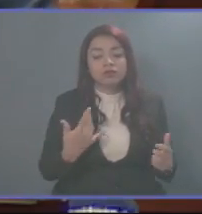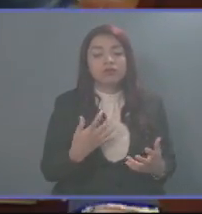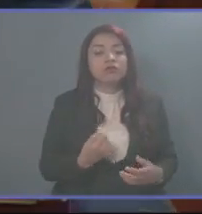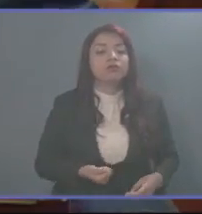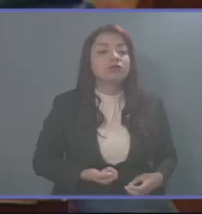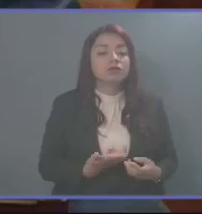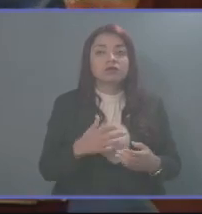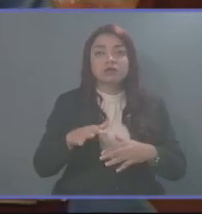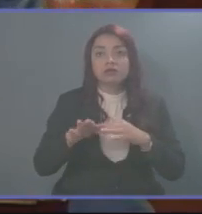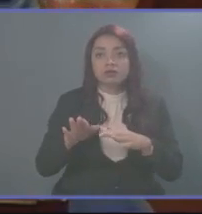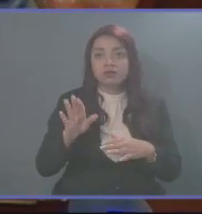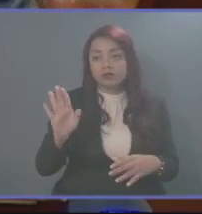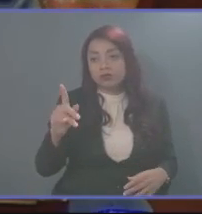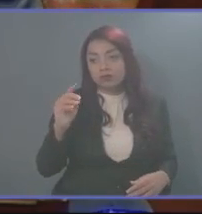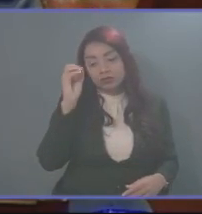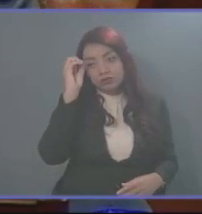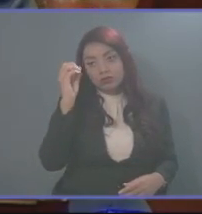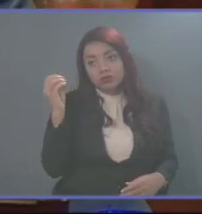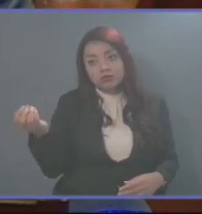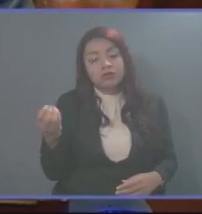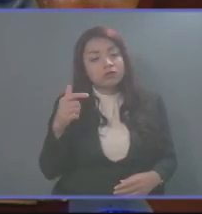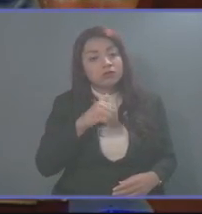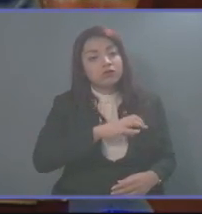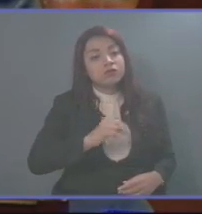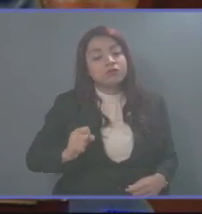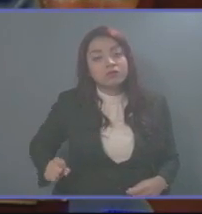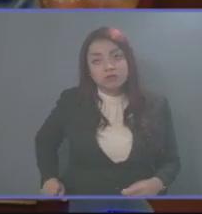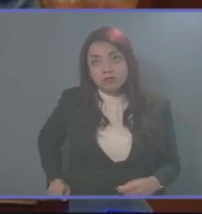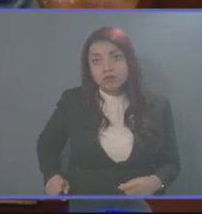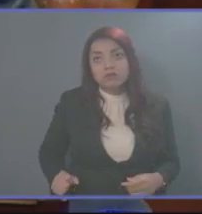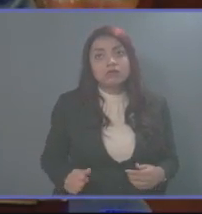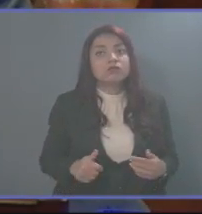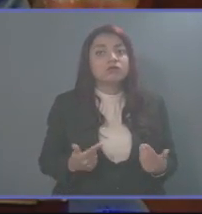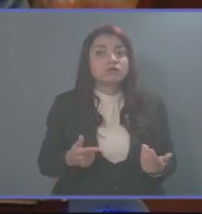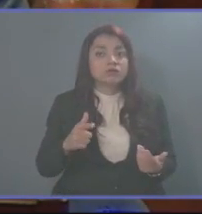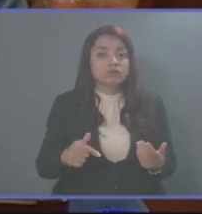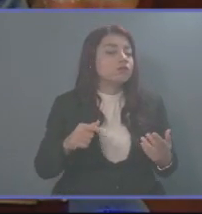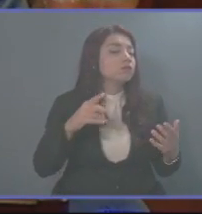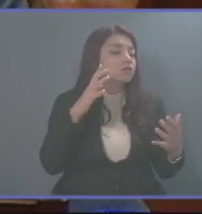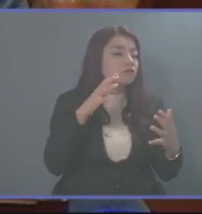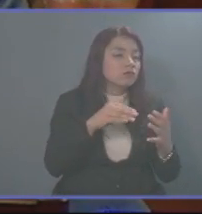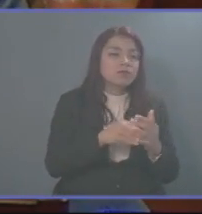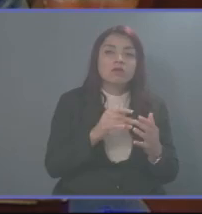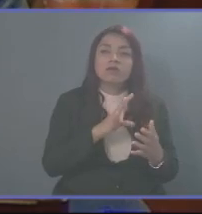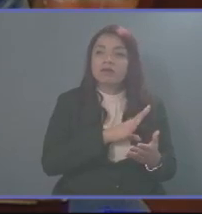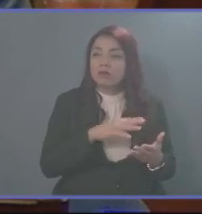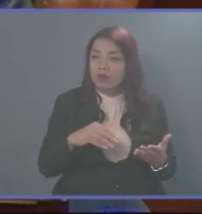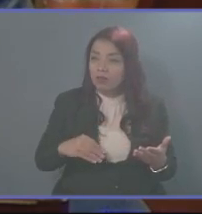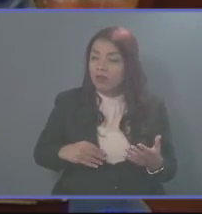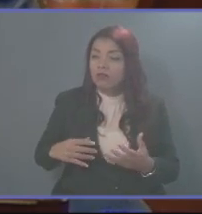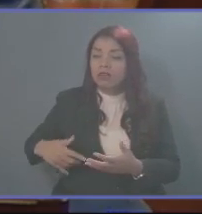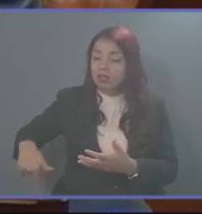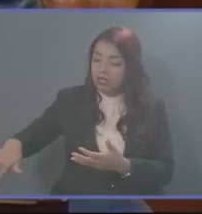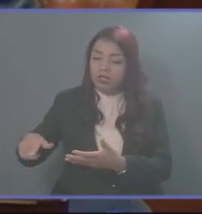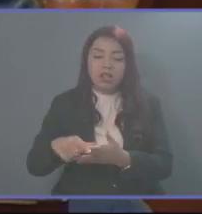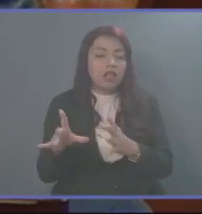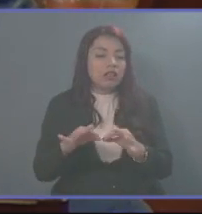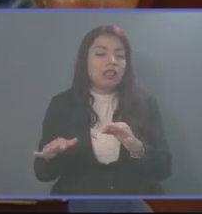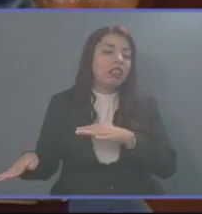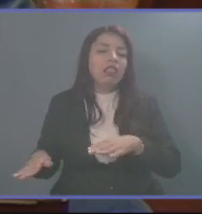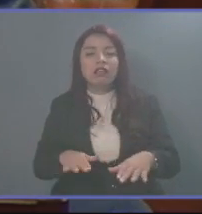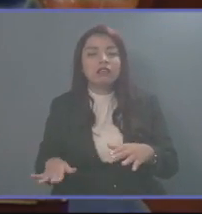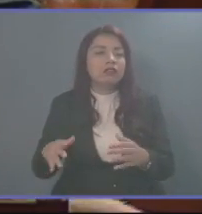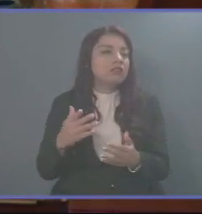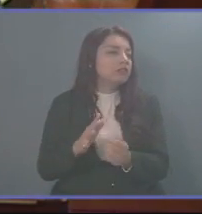agradecer todo su valioso aporte en nombre del Salvador a esas miles de familias vulnerables que por una u otra